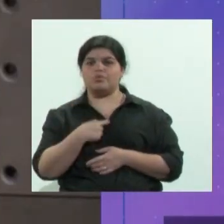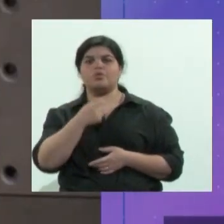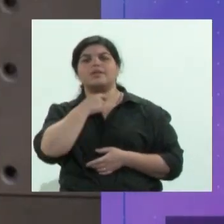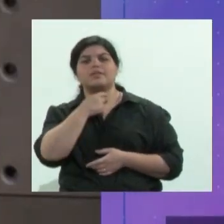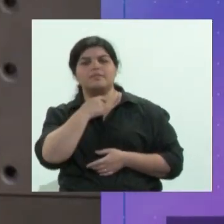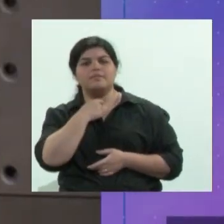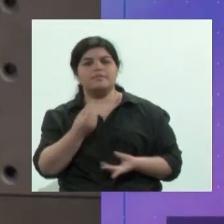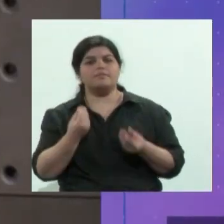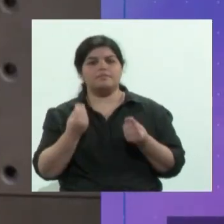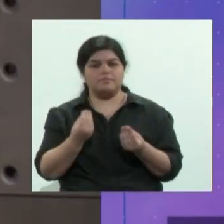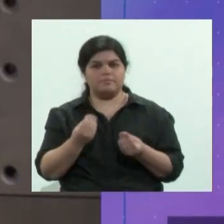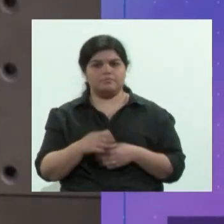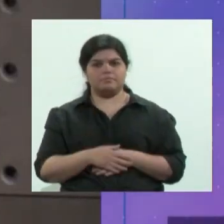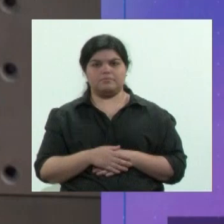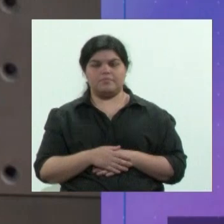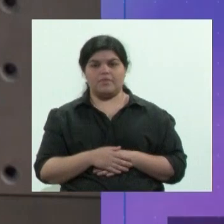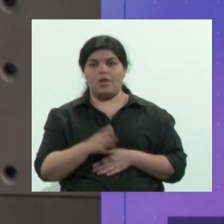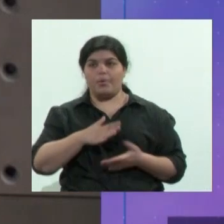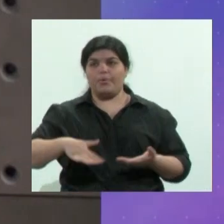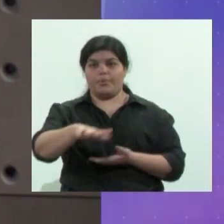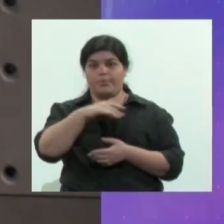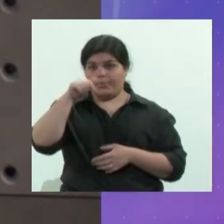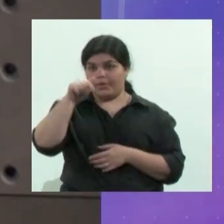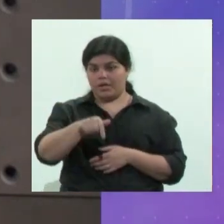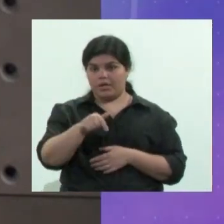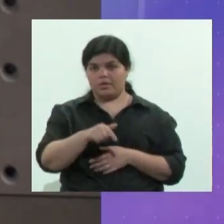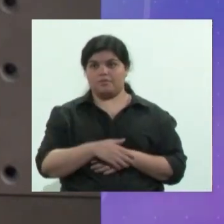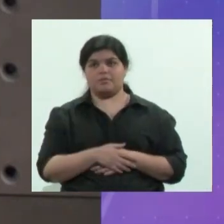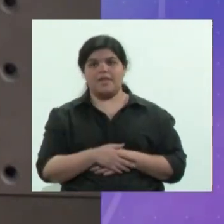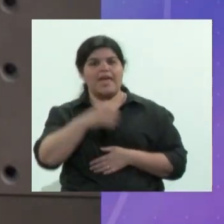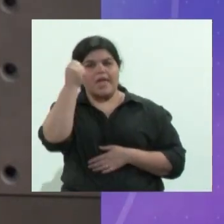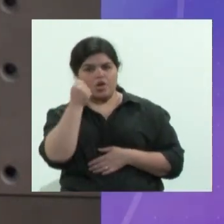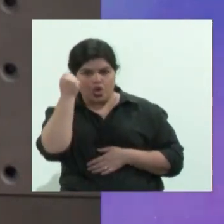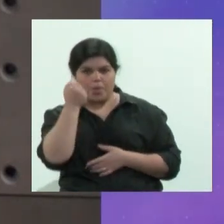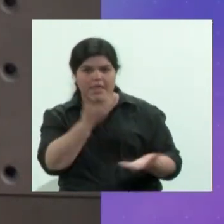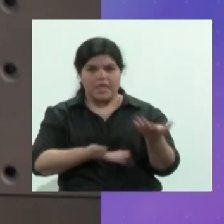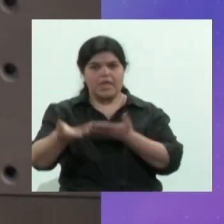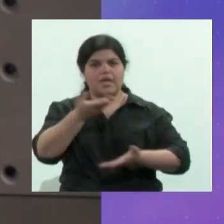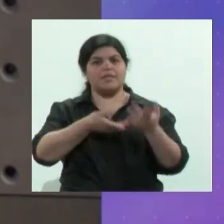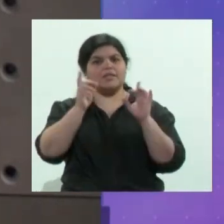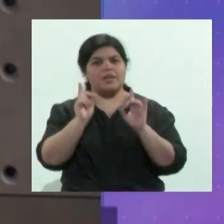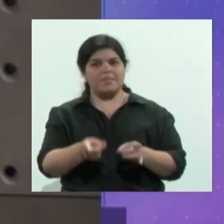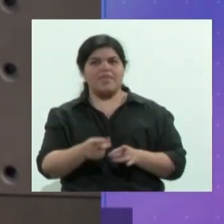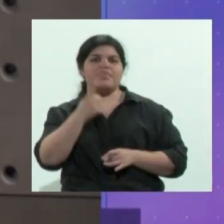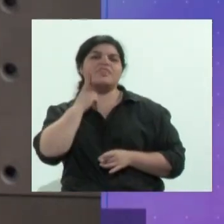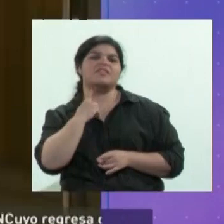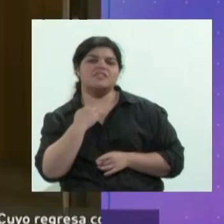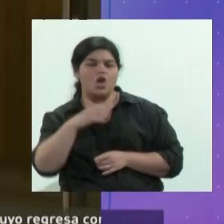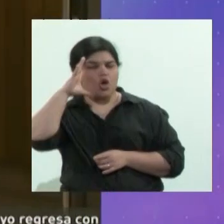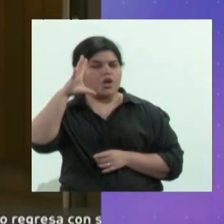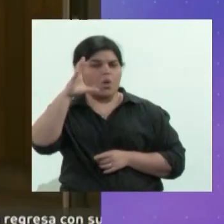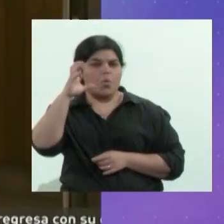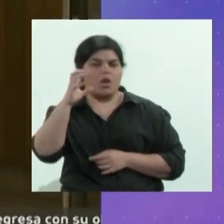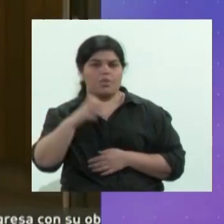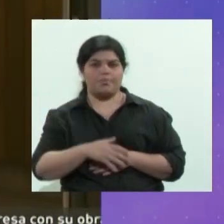es intercambiar en este espacio urbano, intercambiamos no solo economía, sino palabras, deseos, recuerdos. Es un congreso